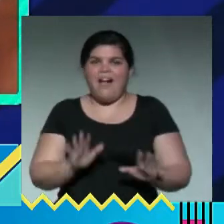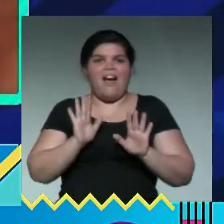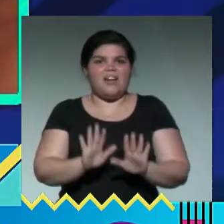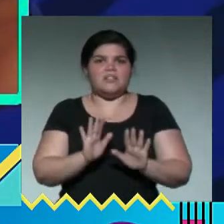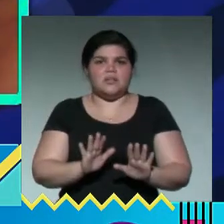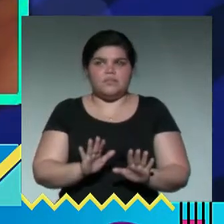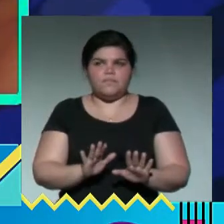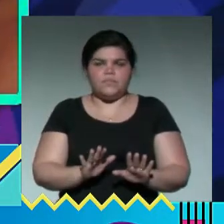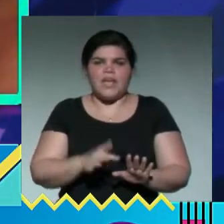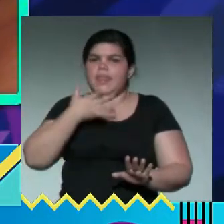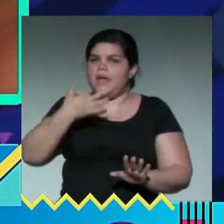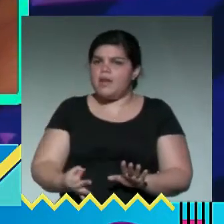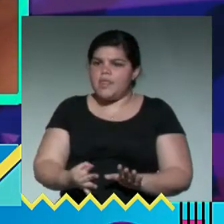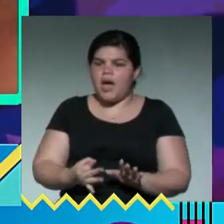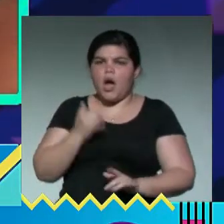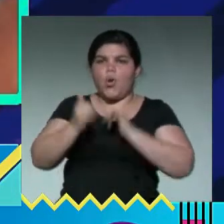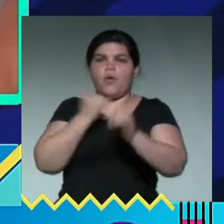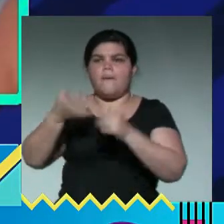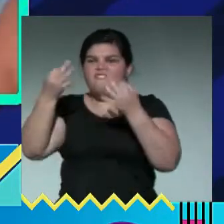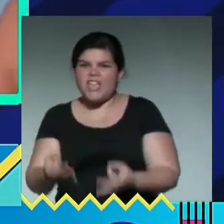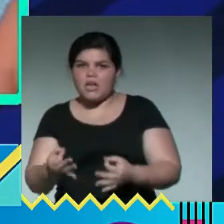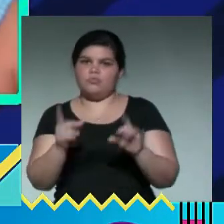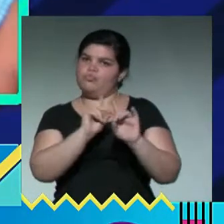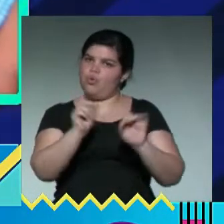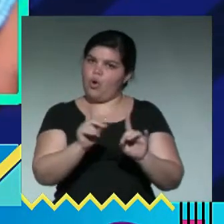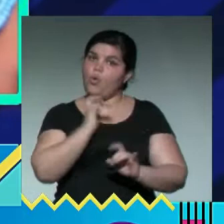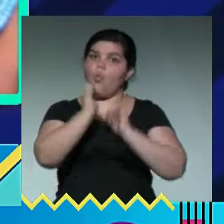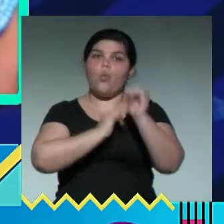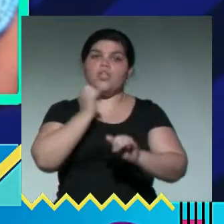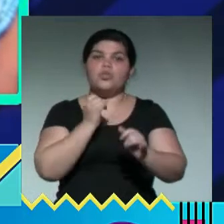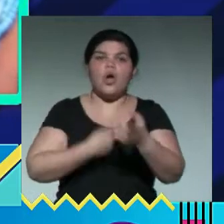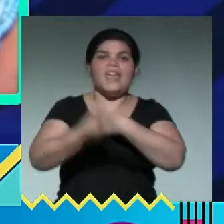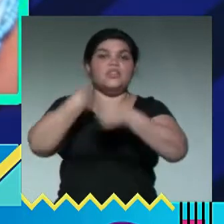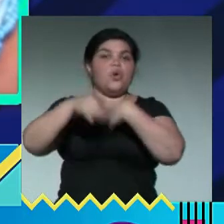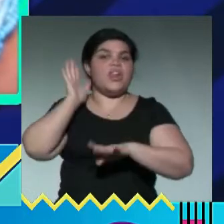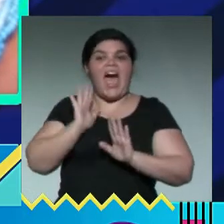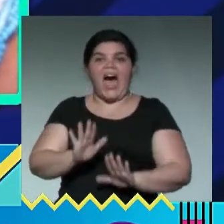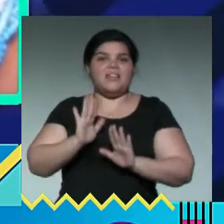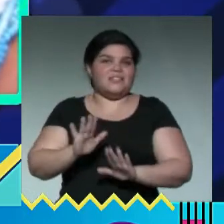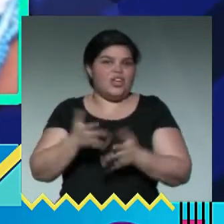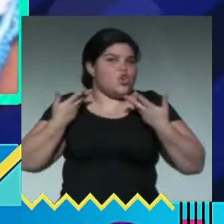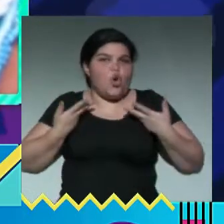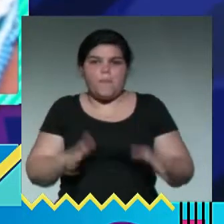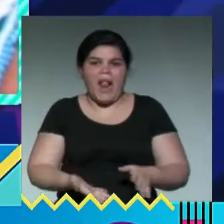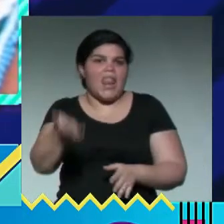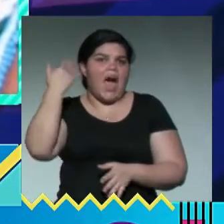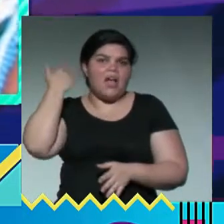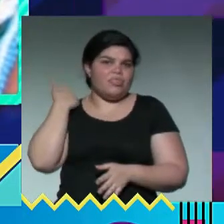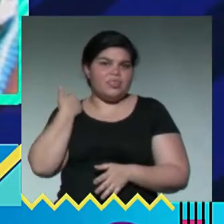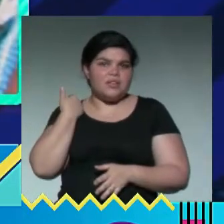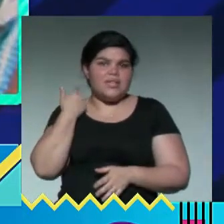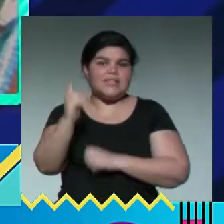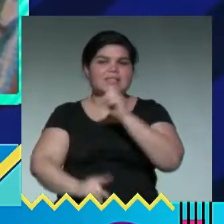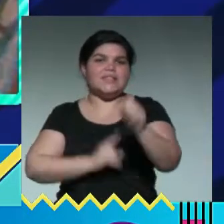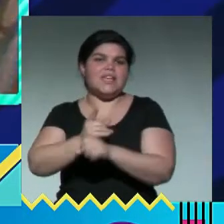estoy justificándola ni la estoy validando, simplemente estoy tratando de ponerme en el contexto del siglo XVI,